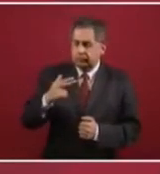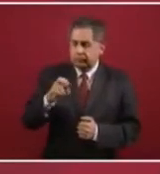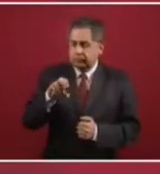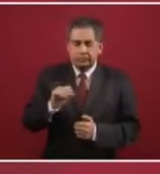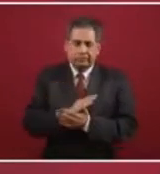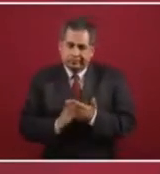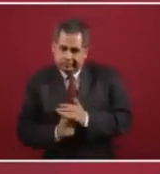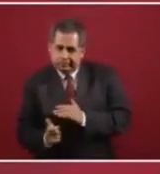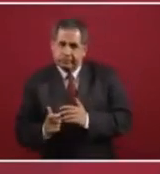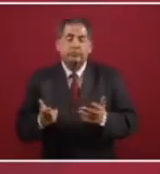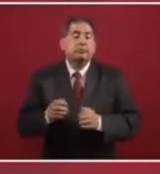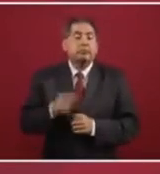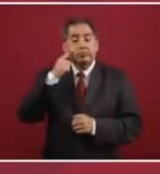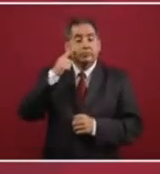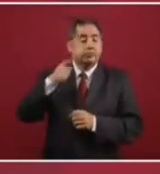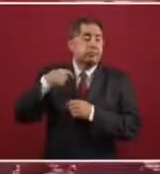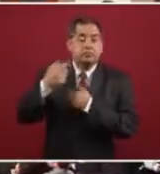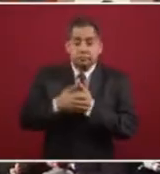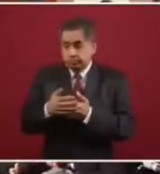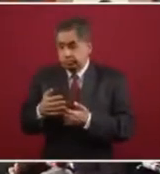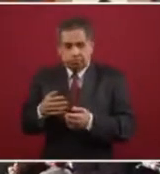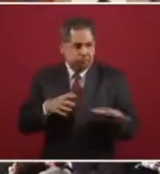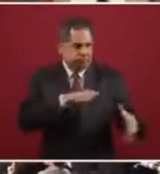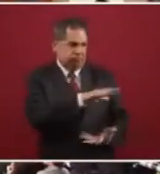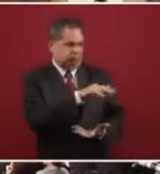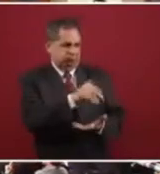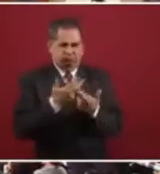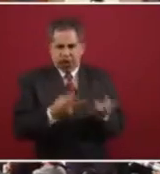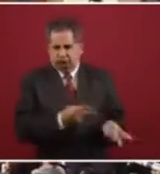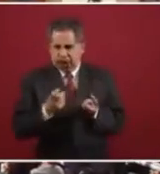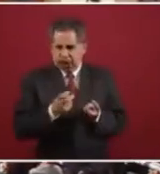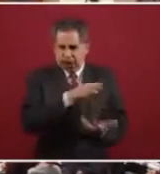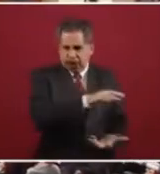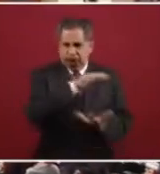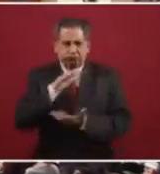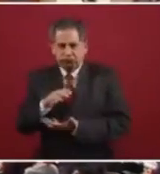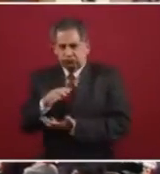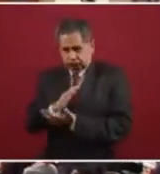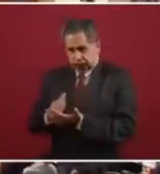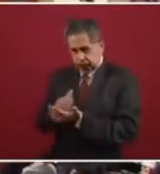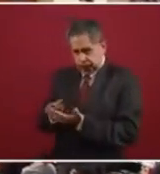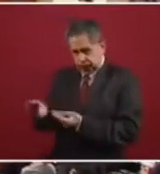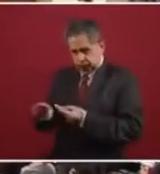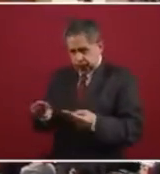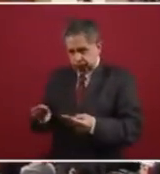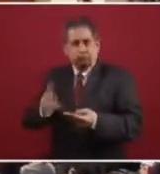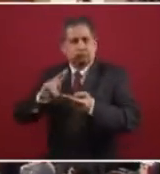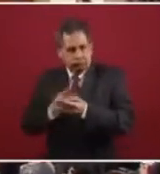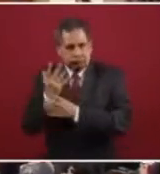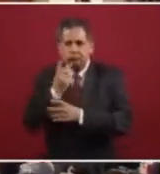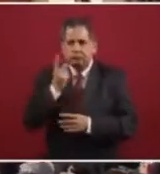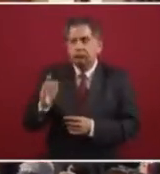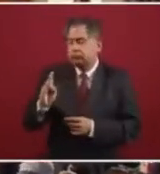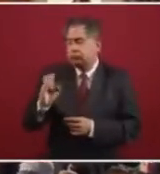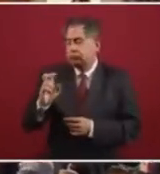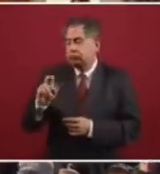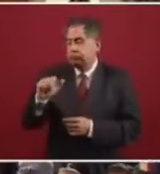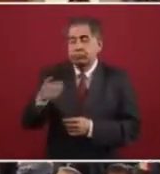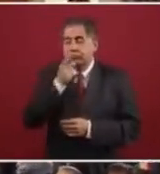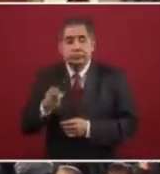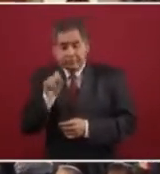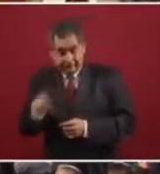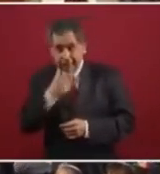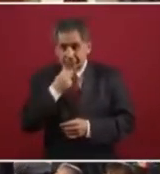iniciales. Cuando llegó la hora de repartir el botín, ahí vuelvo a citar a Bernal,